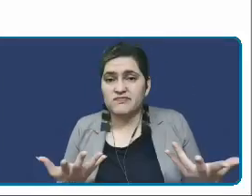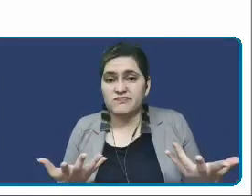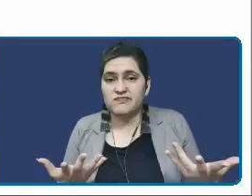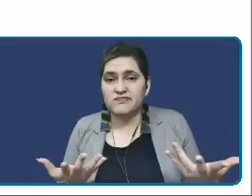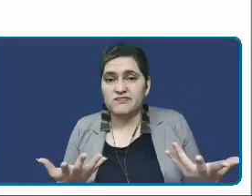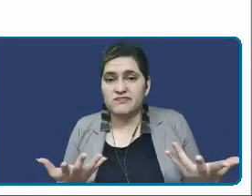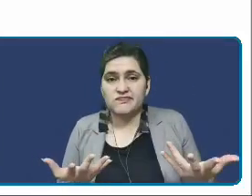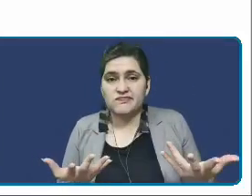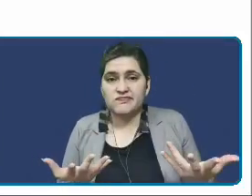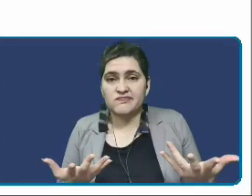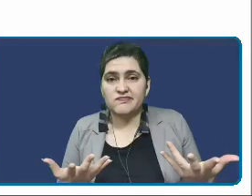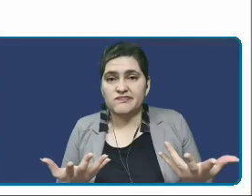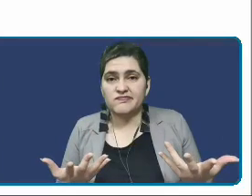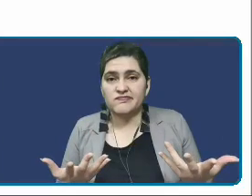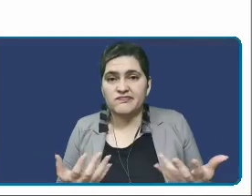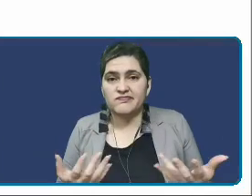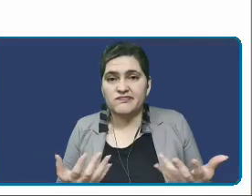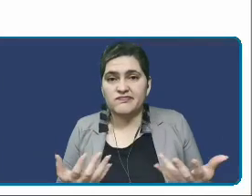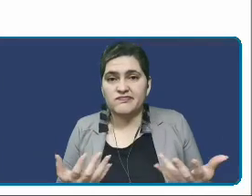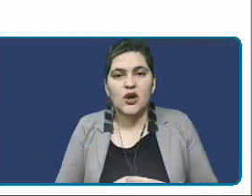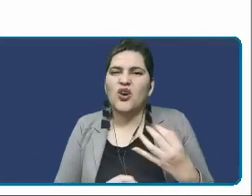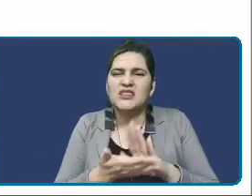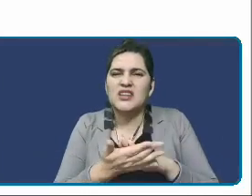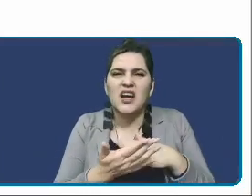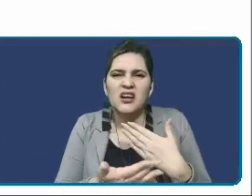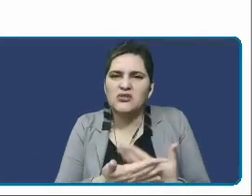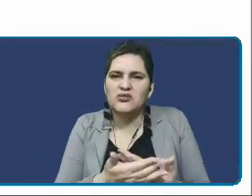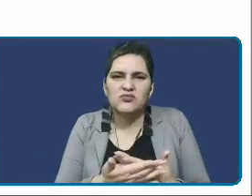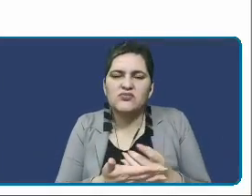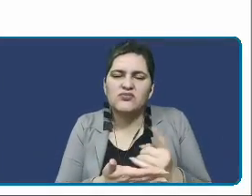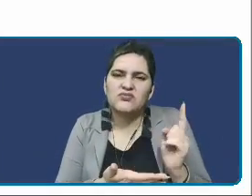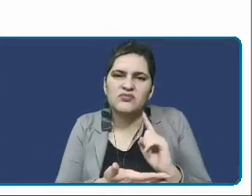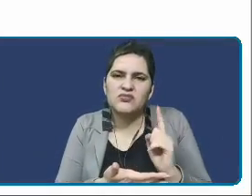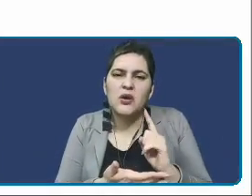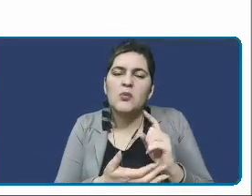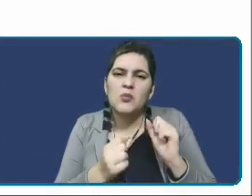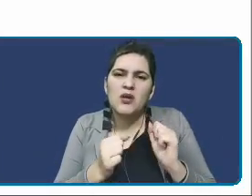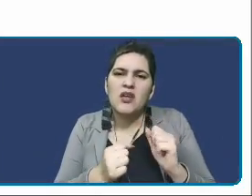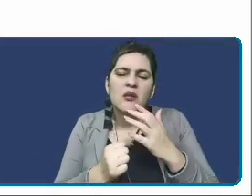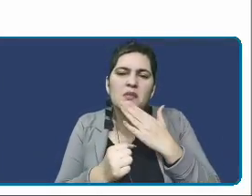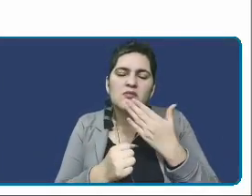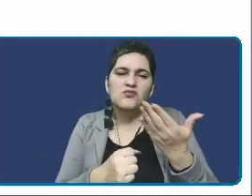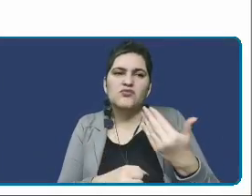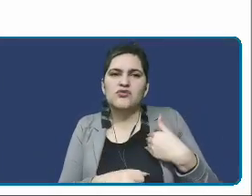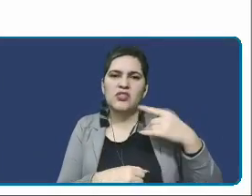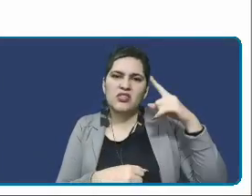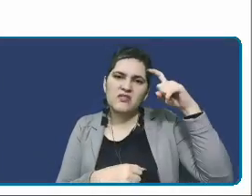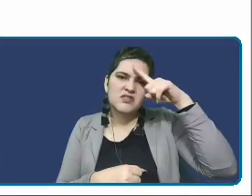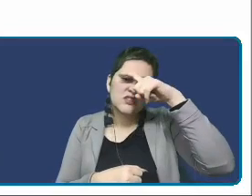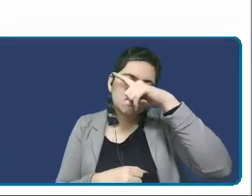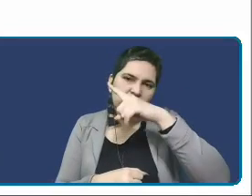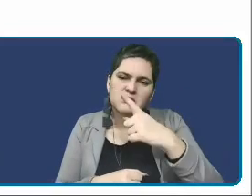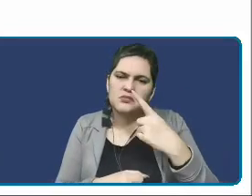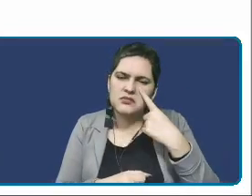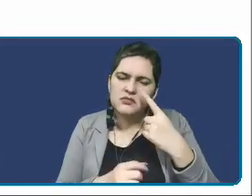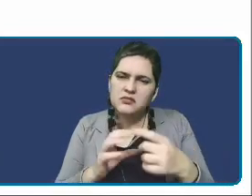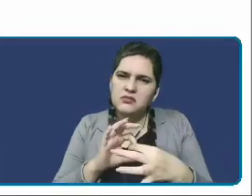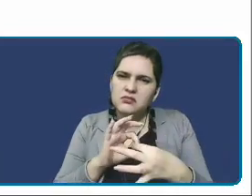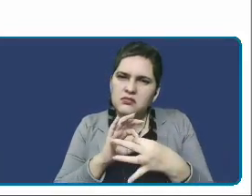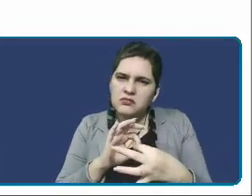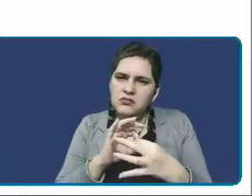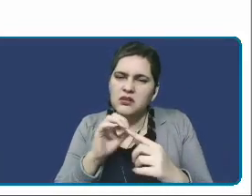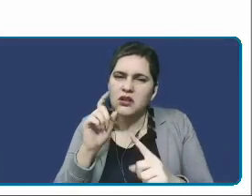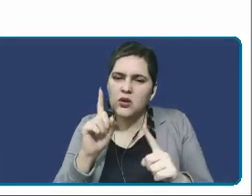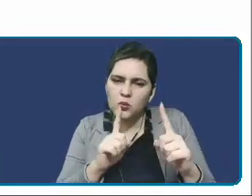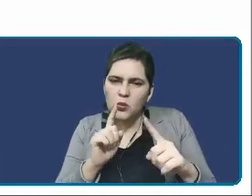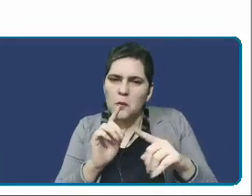adecuados, no son tan sanos y pueden tener algunas dificultades, ¿ya? Entonces, ¿por qué se han asociado y se han puesto en algunas pautas? No